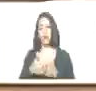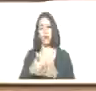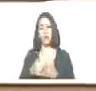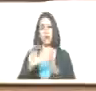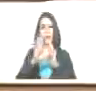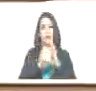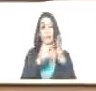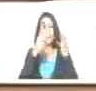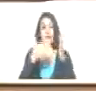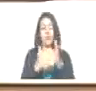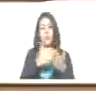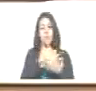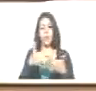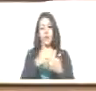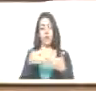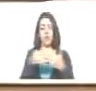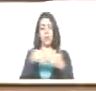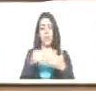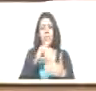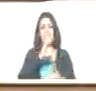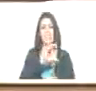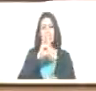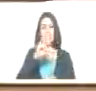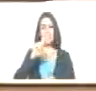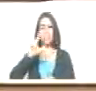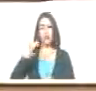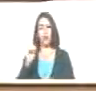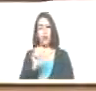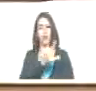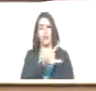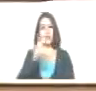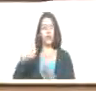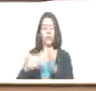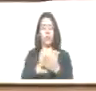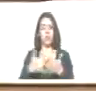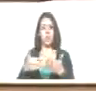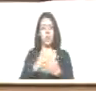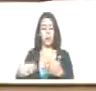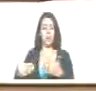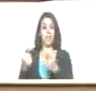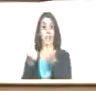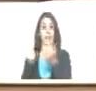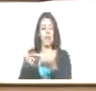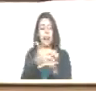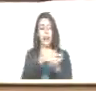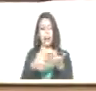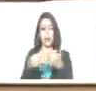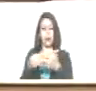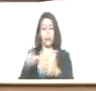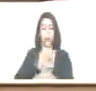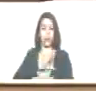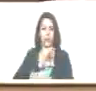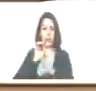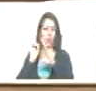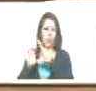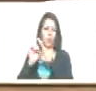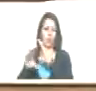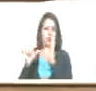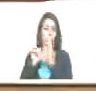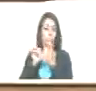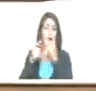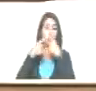solo necesito. Se robaron 32 mil millones de dólares de los activos que tiene la República depositados en el exterior.